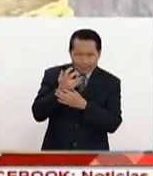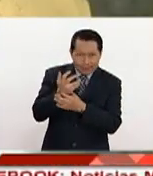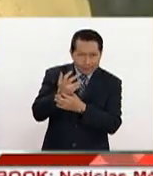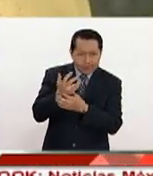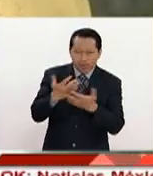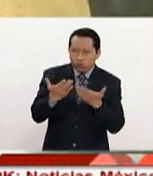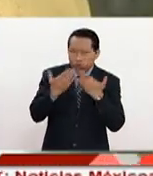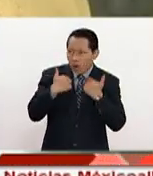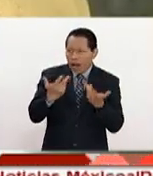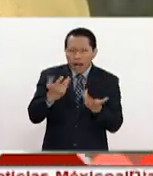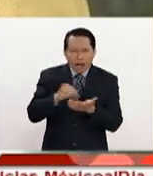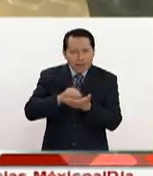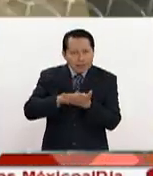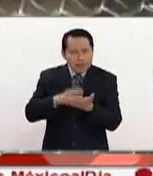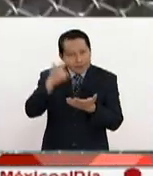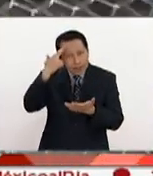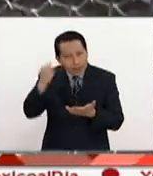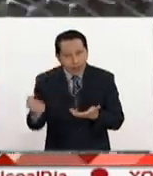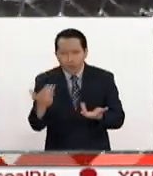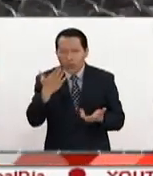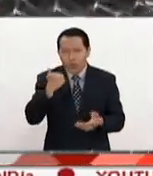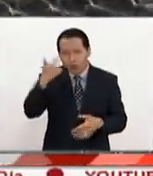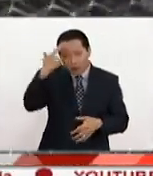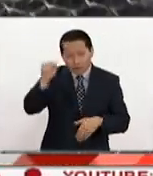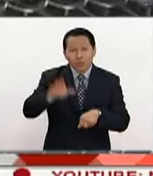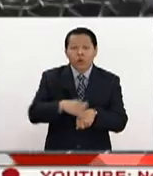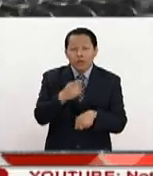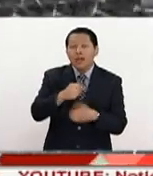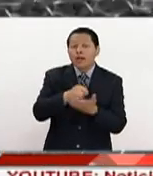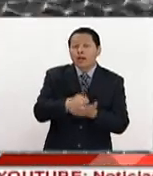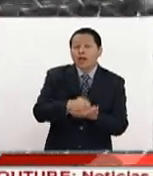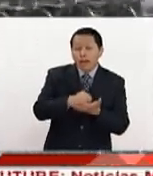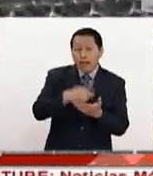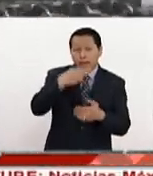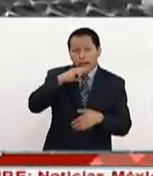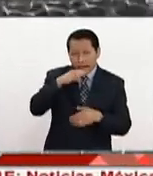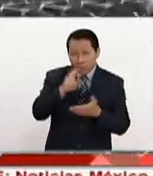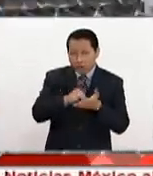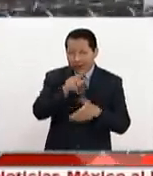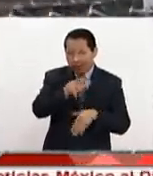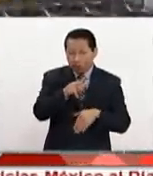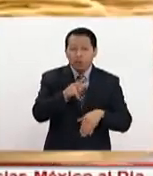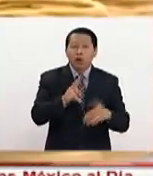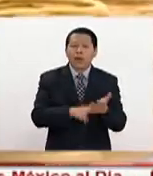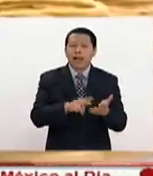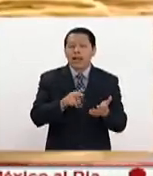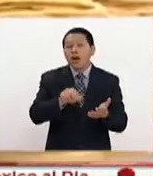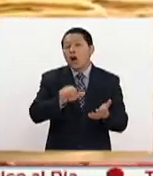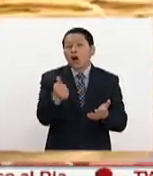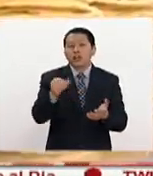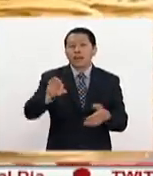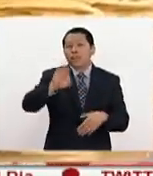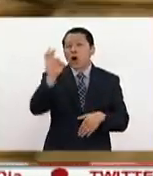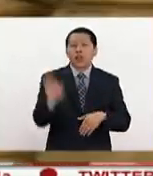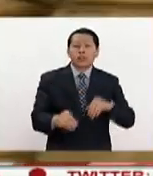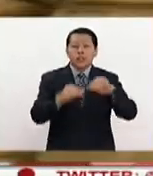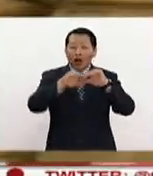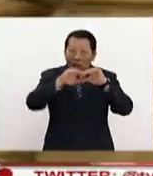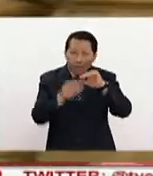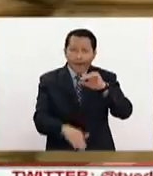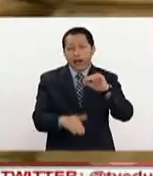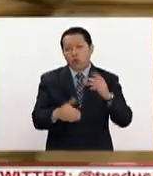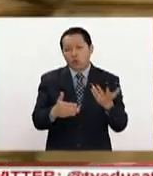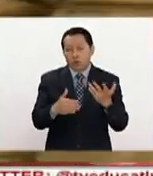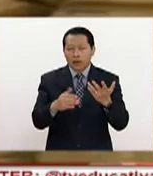situación carece de fundamentos, ya que el precio de la tonelada de maíz al inicio del 2018 está 11% por debajo